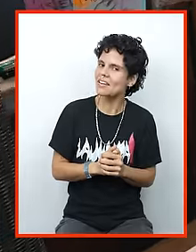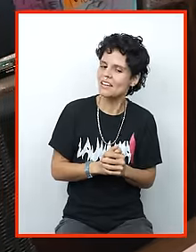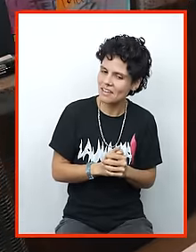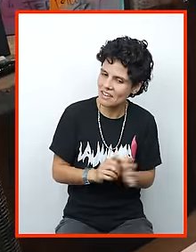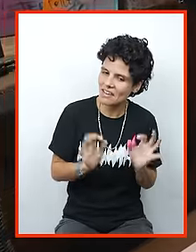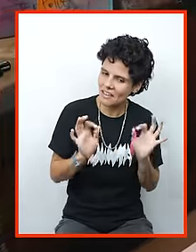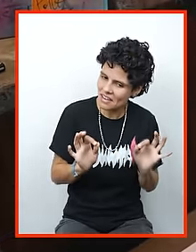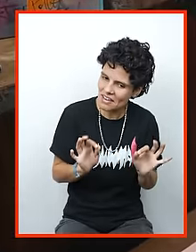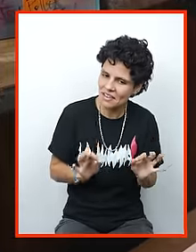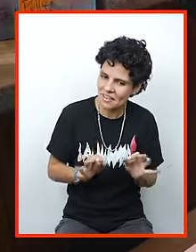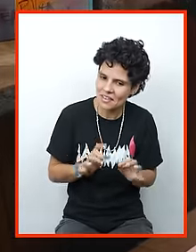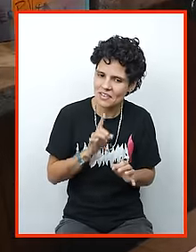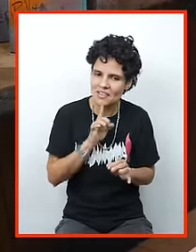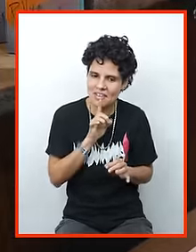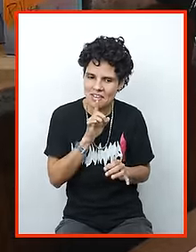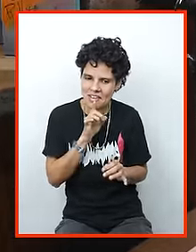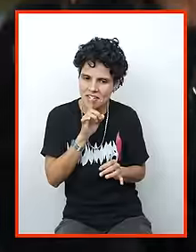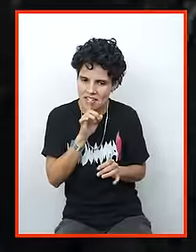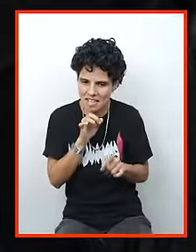Cortecito.